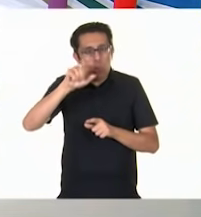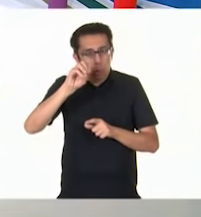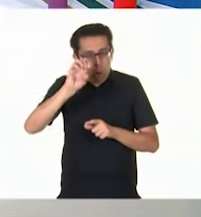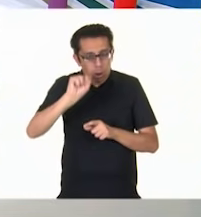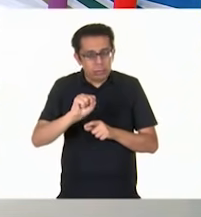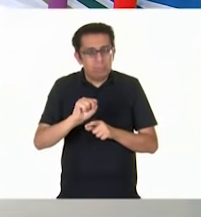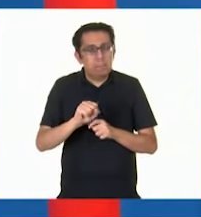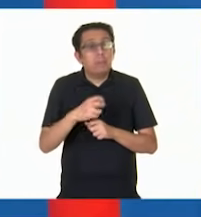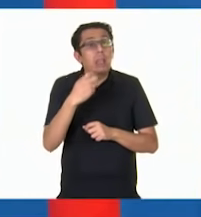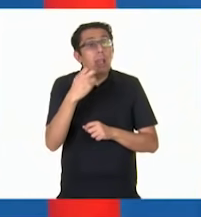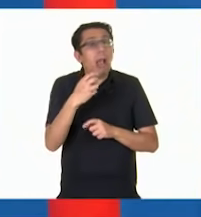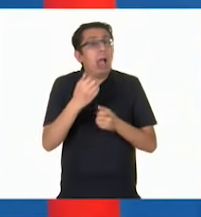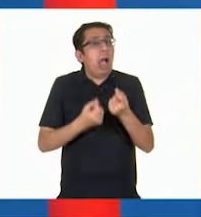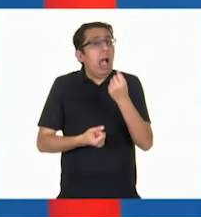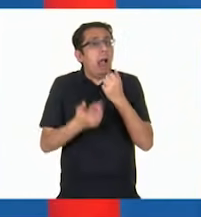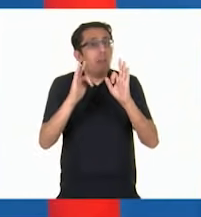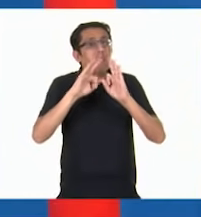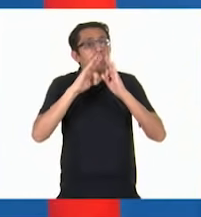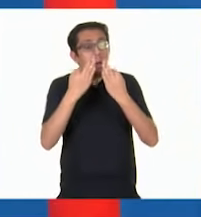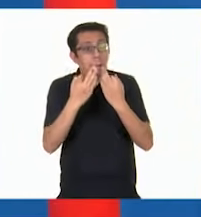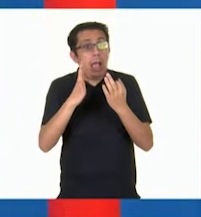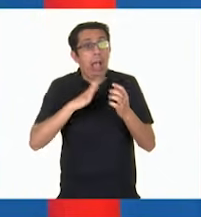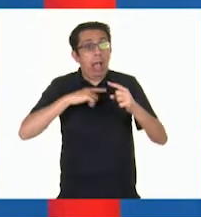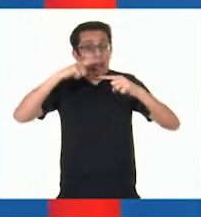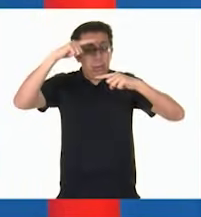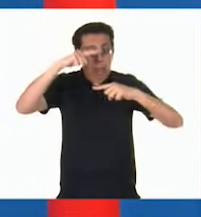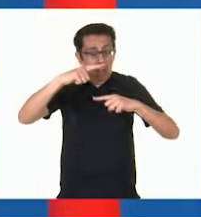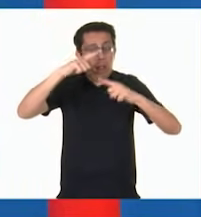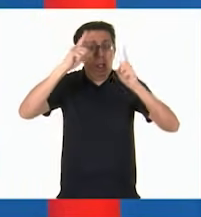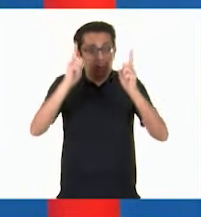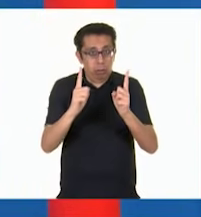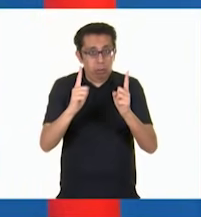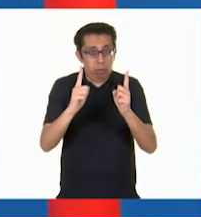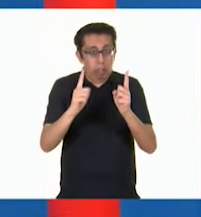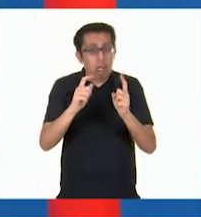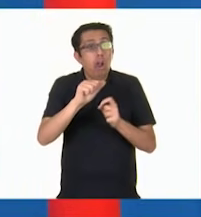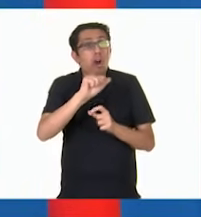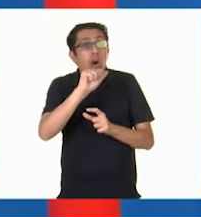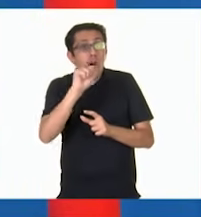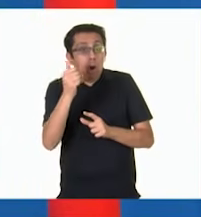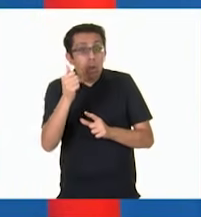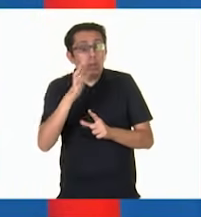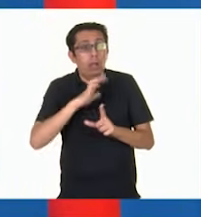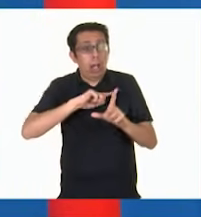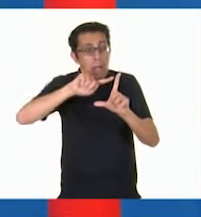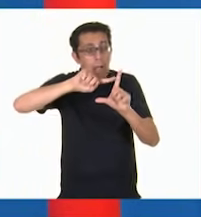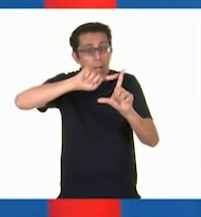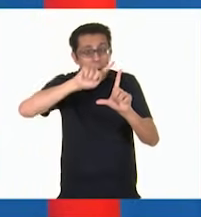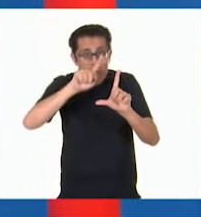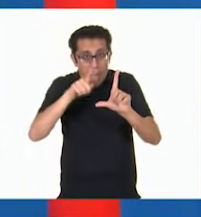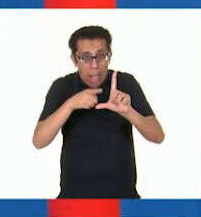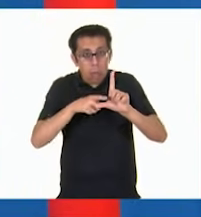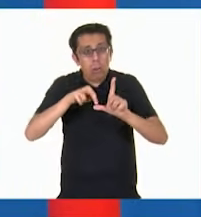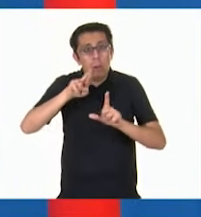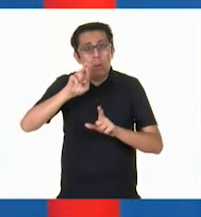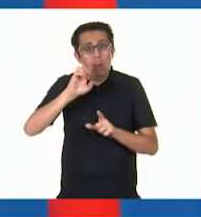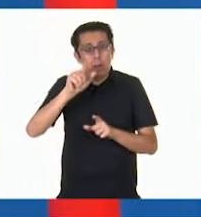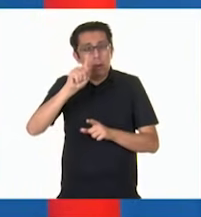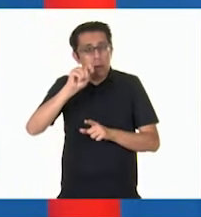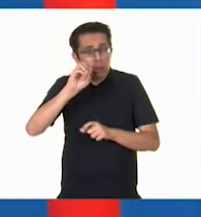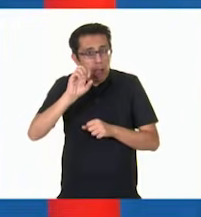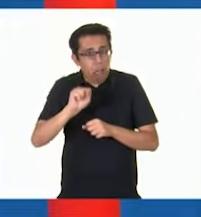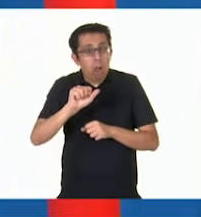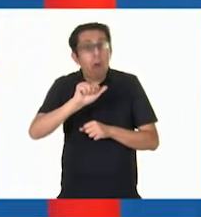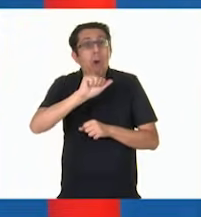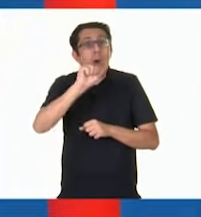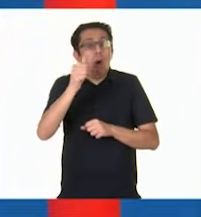cuadriláteros tienen lados paralelos. Otros tienen ángulos rectos. Otros tienen sus cuatro